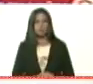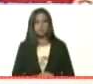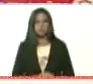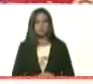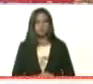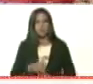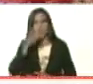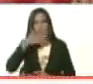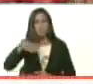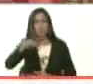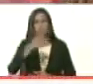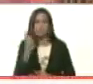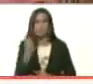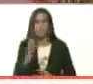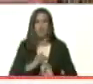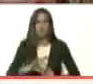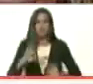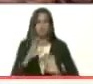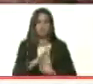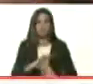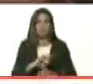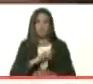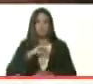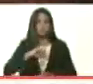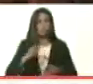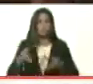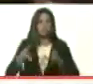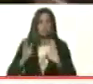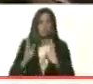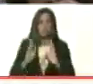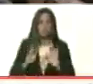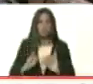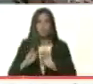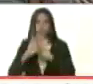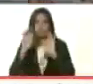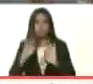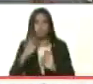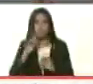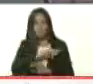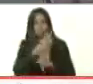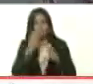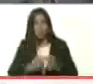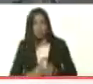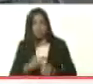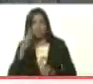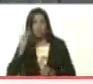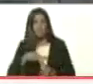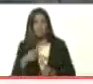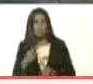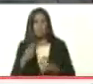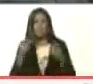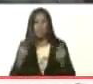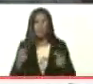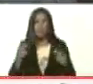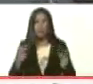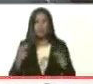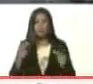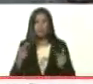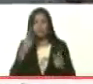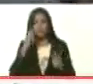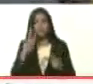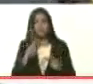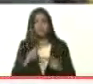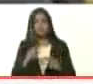no le falte nada. Y hemos construido poderosa fuerza de reacción frente al